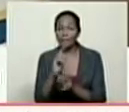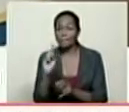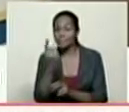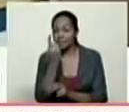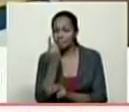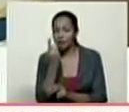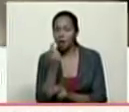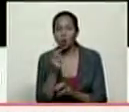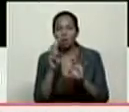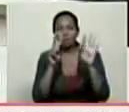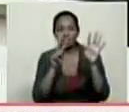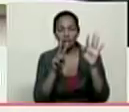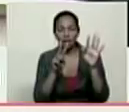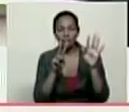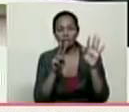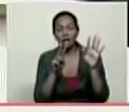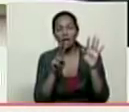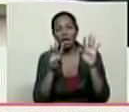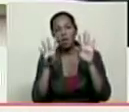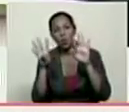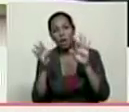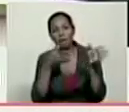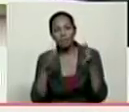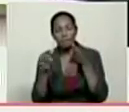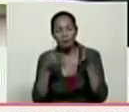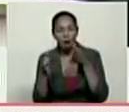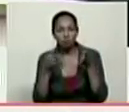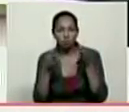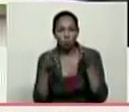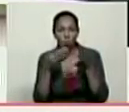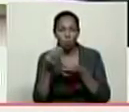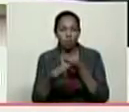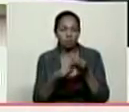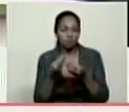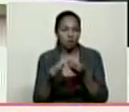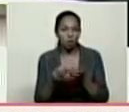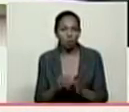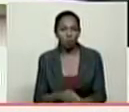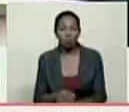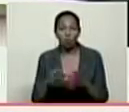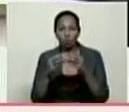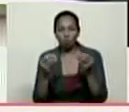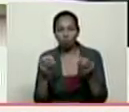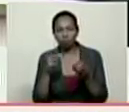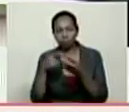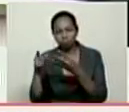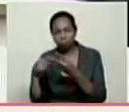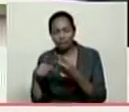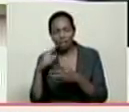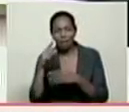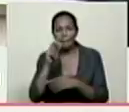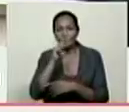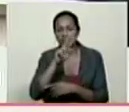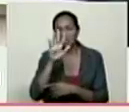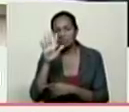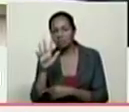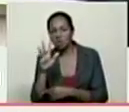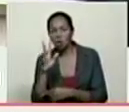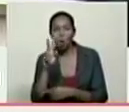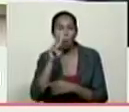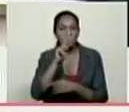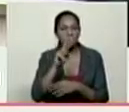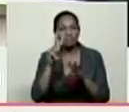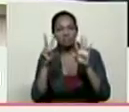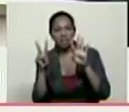de marzo y los ataques de tipo mecánico y físico de los pasados días 25, 26,